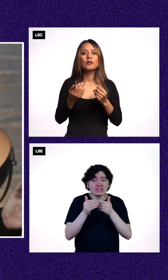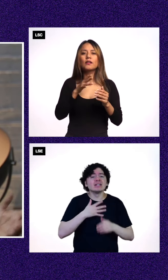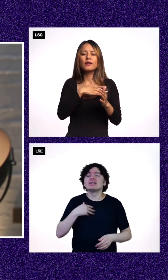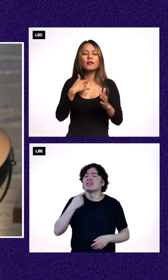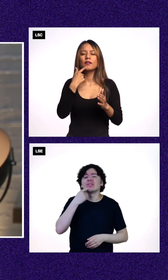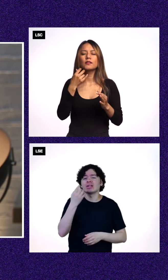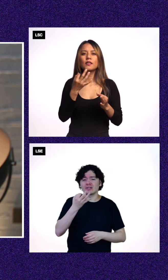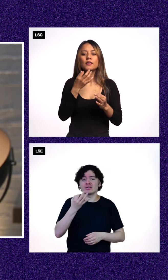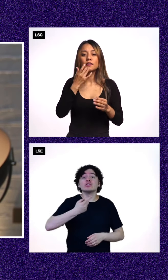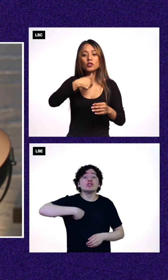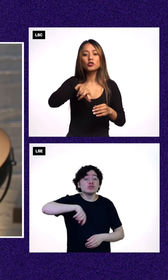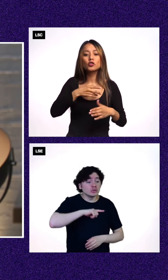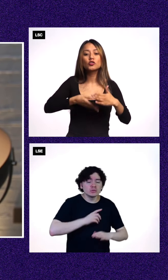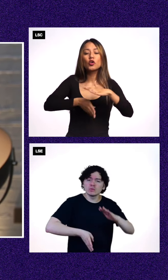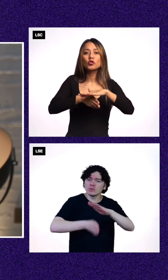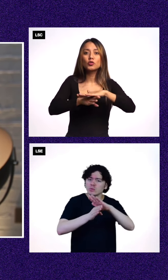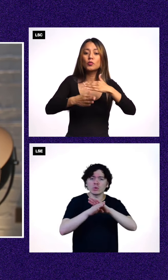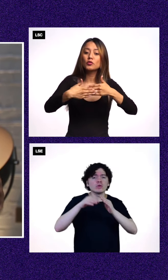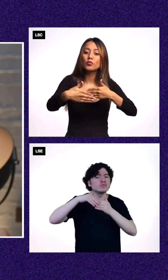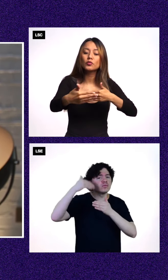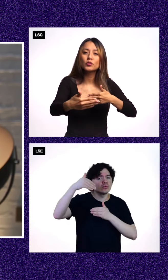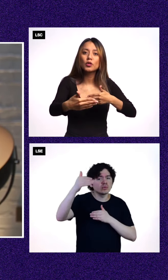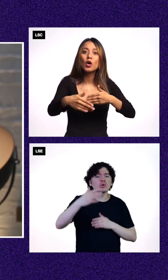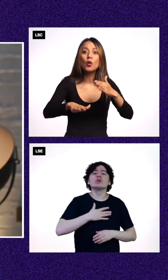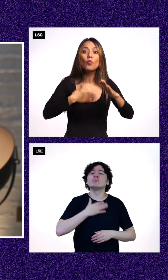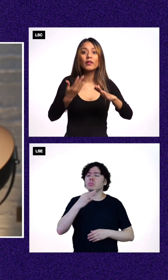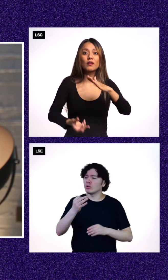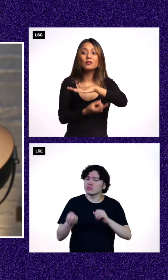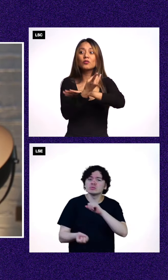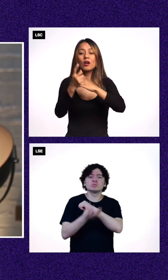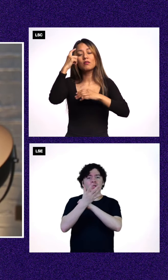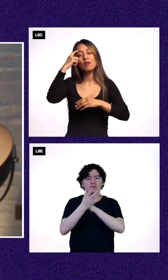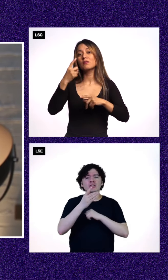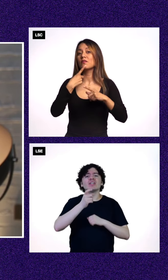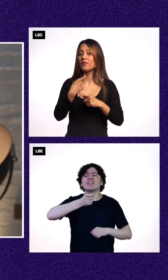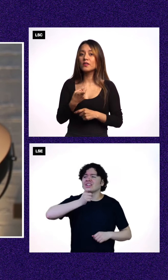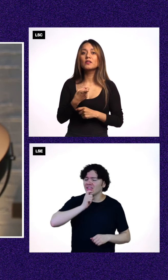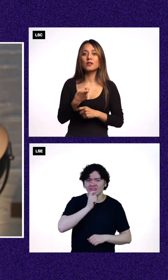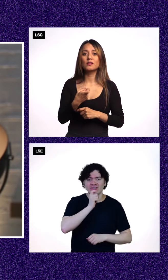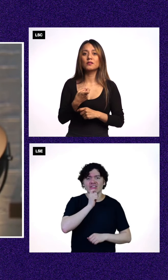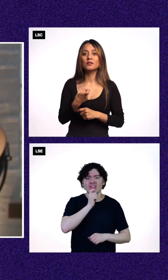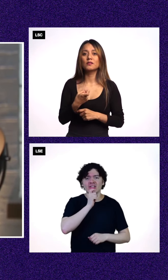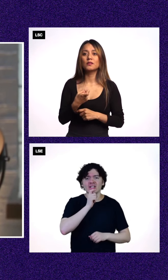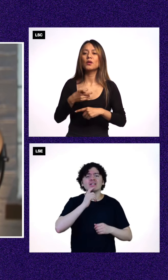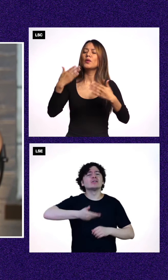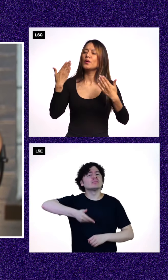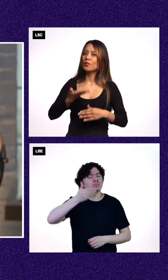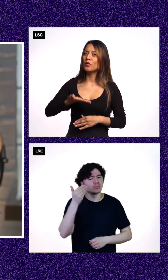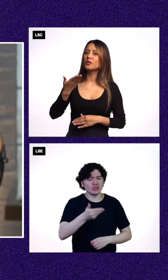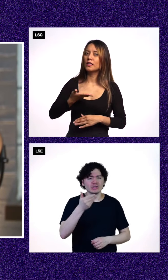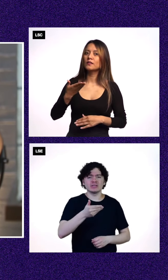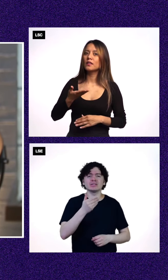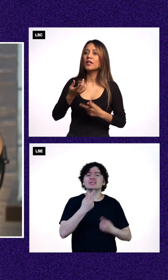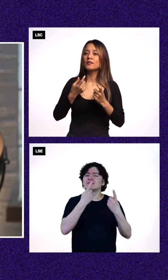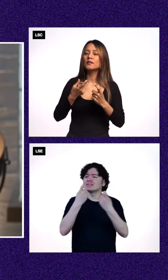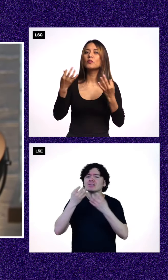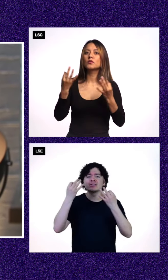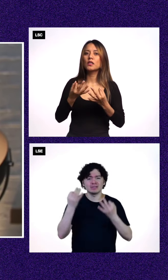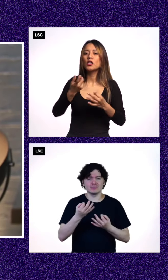grande es el reto. Puede que vengan días más difíciles, y se vuelve mucho más importante aún